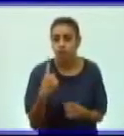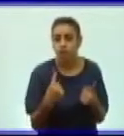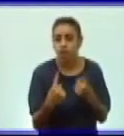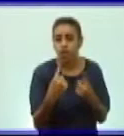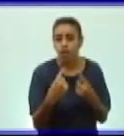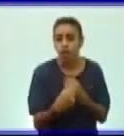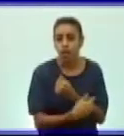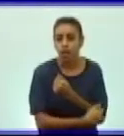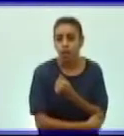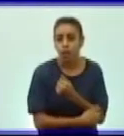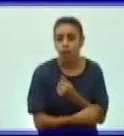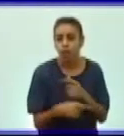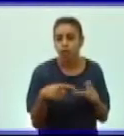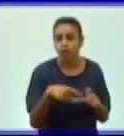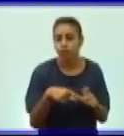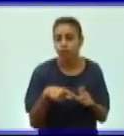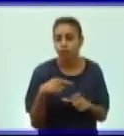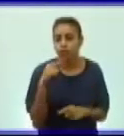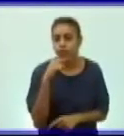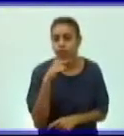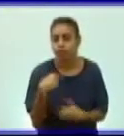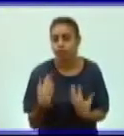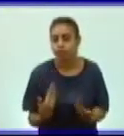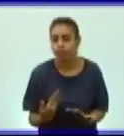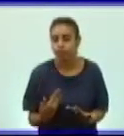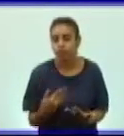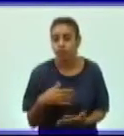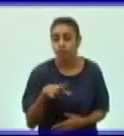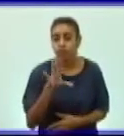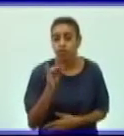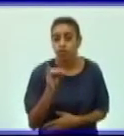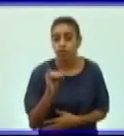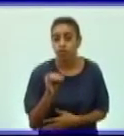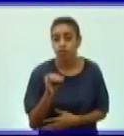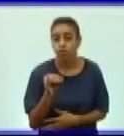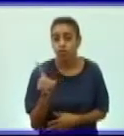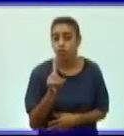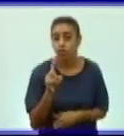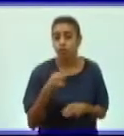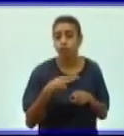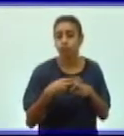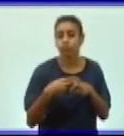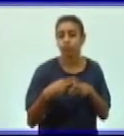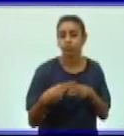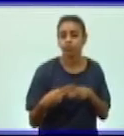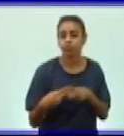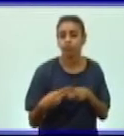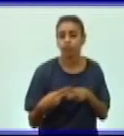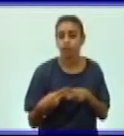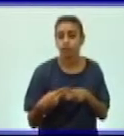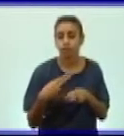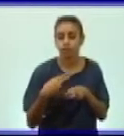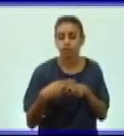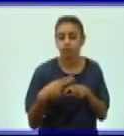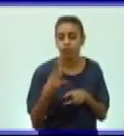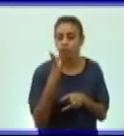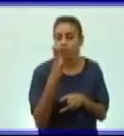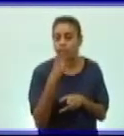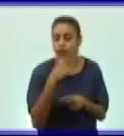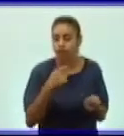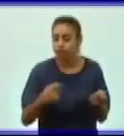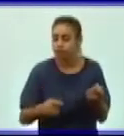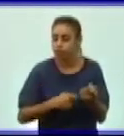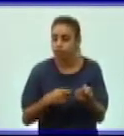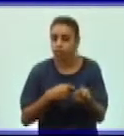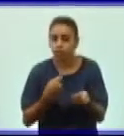todo, miren qué triste, se llegó a renegar la historia de ese país. una historia tremenda, una historia heroica,